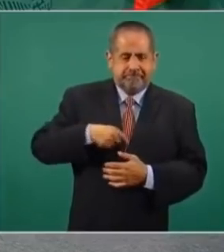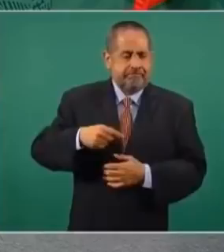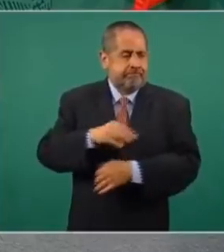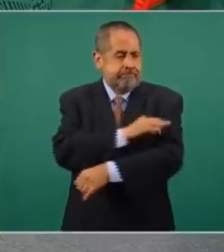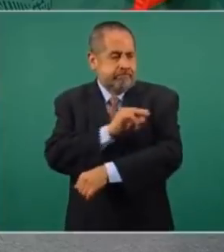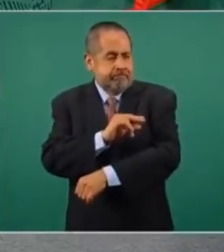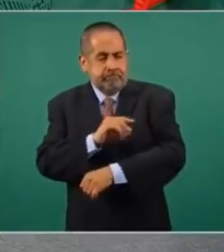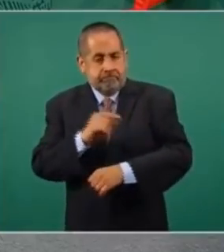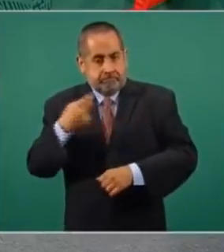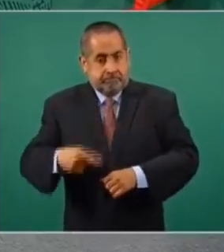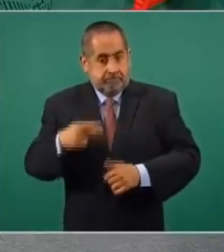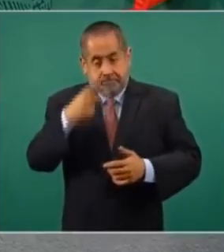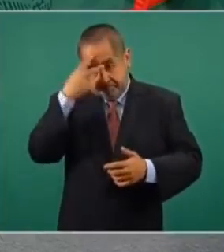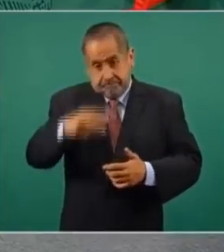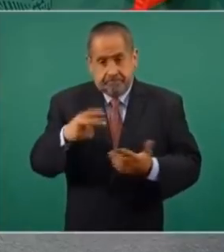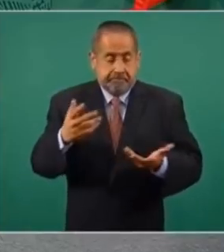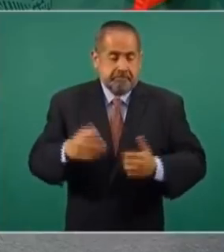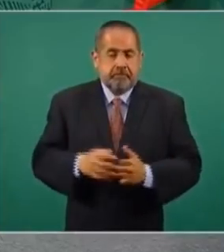También